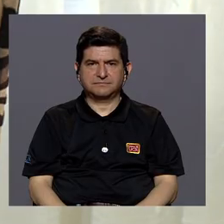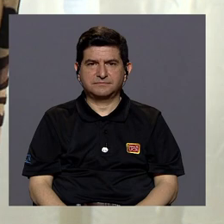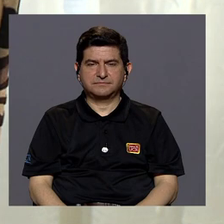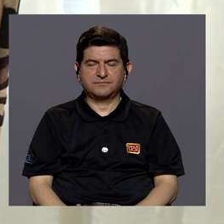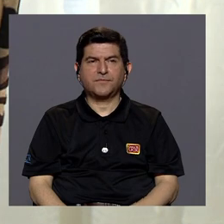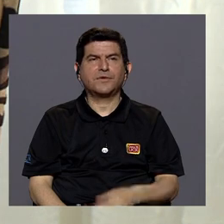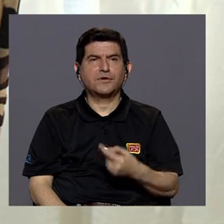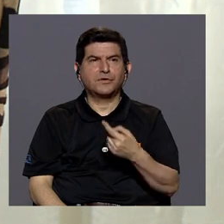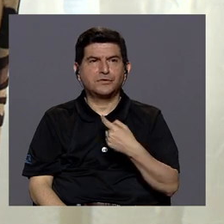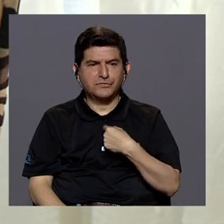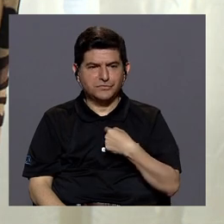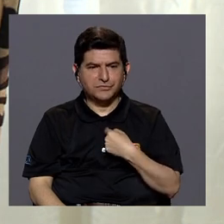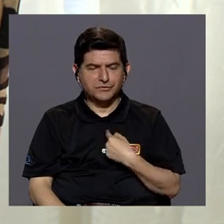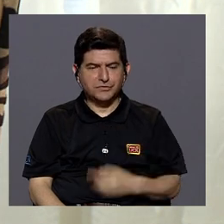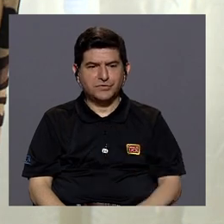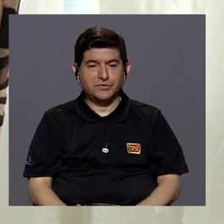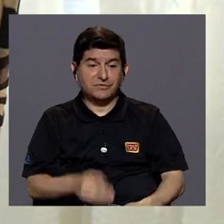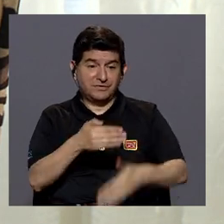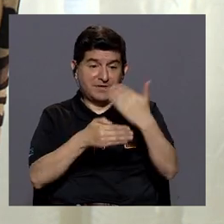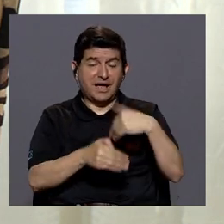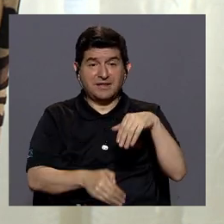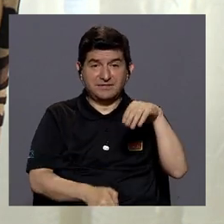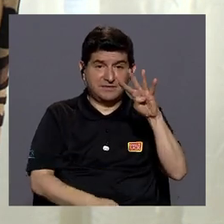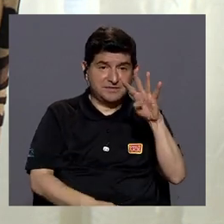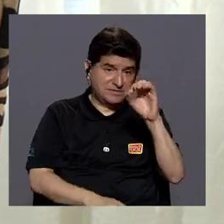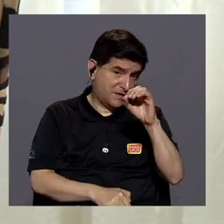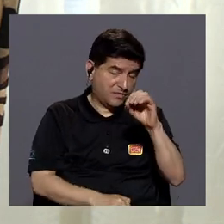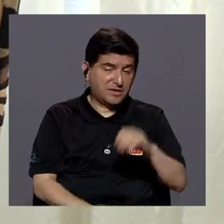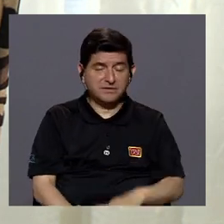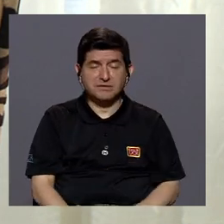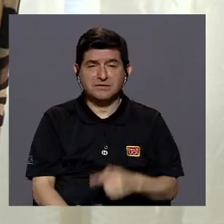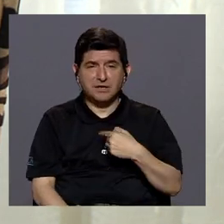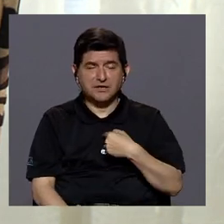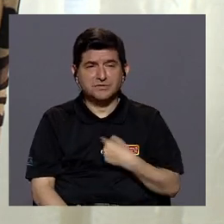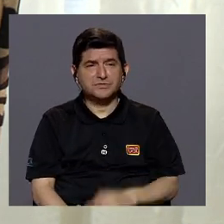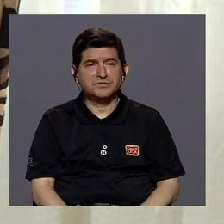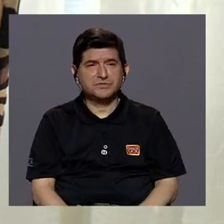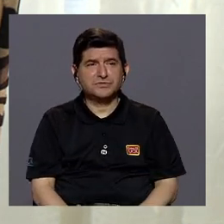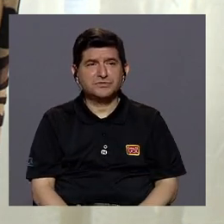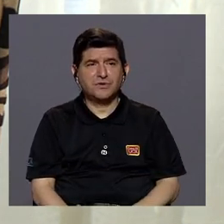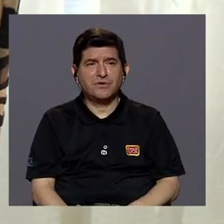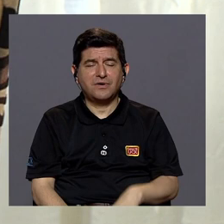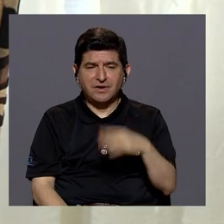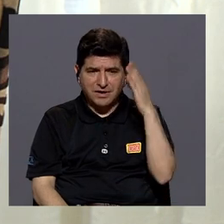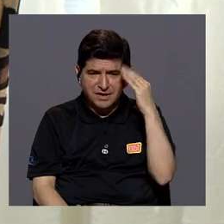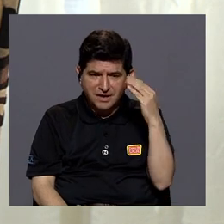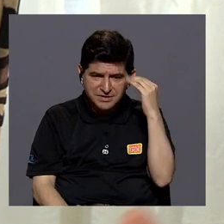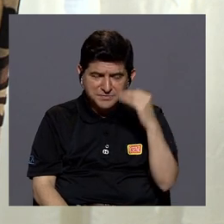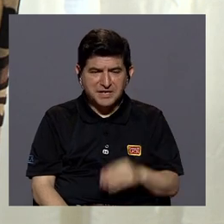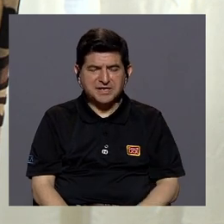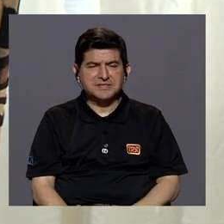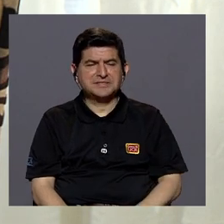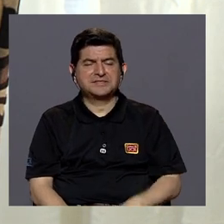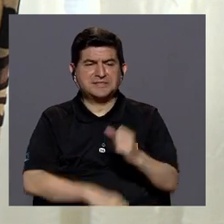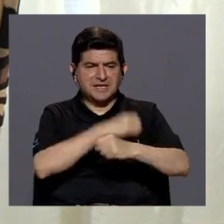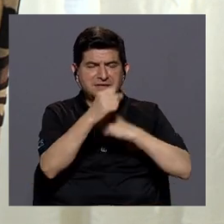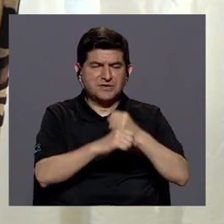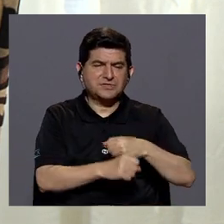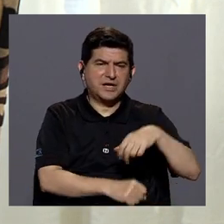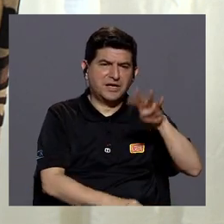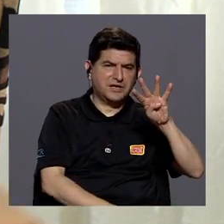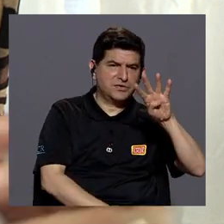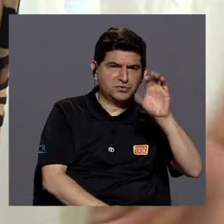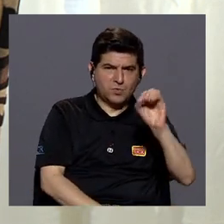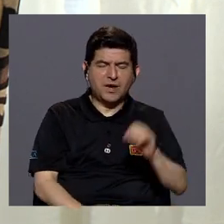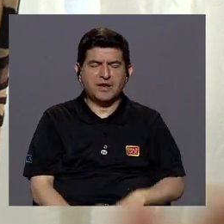yo soy de antes del 40, ¿verdad? Yo viví el 40 y los 45 y el Tahuel y ahora los